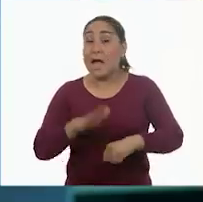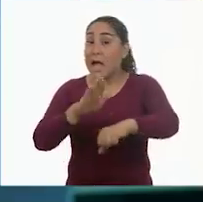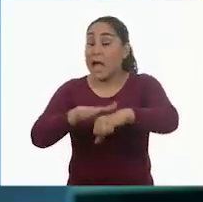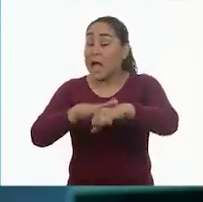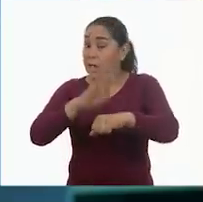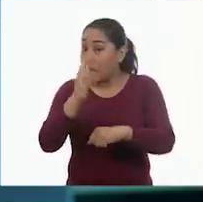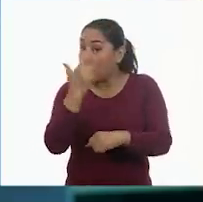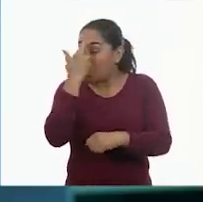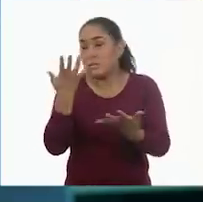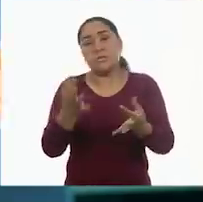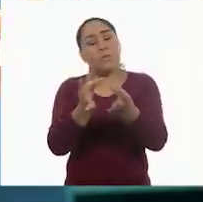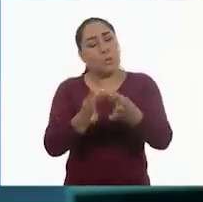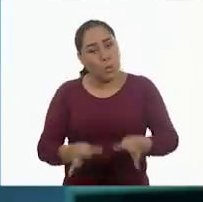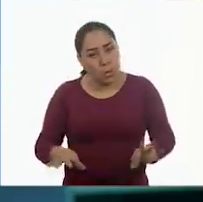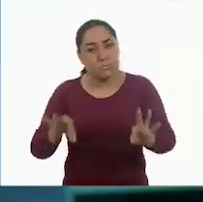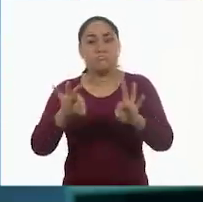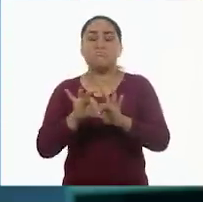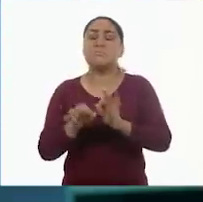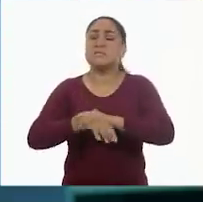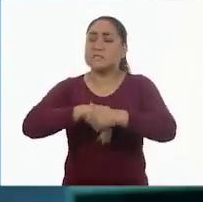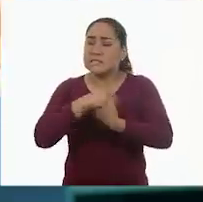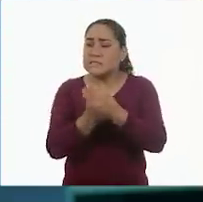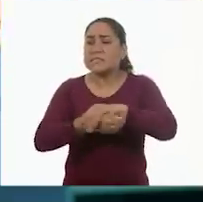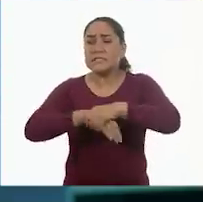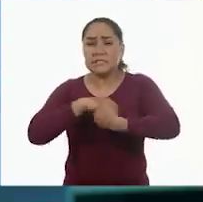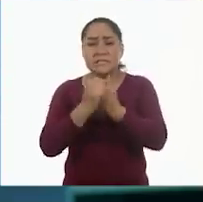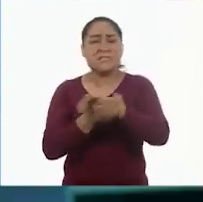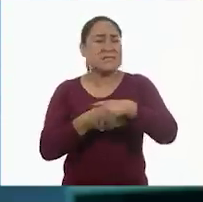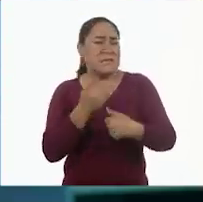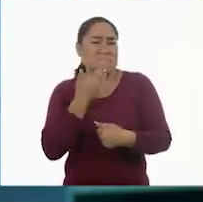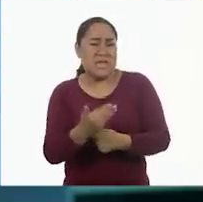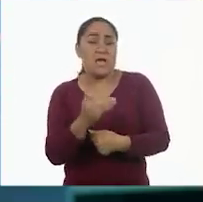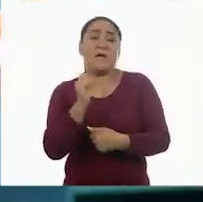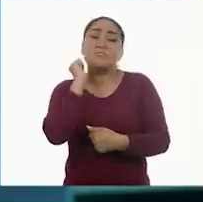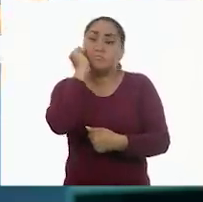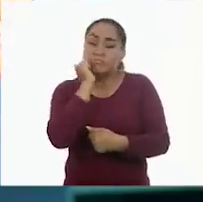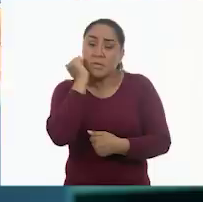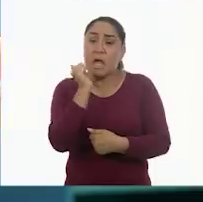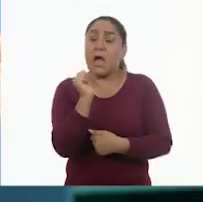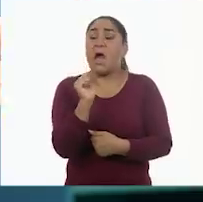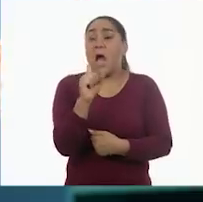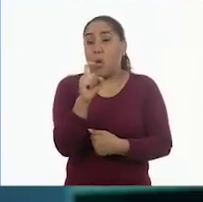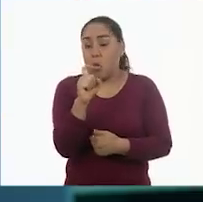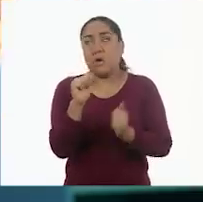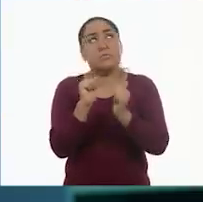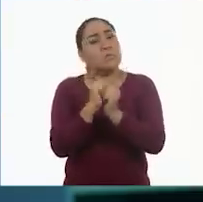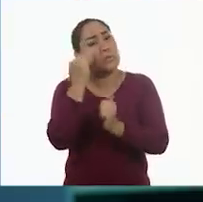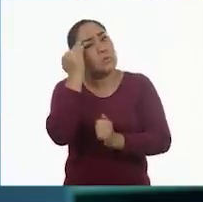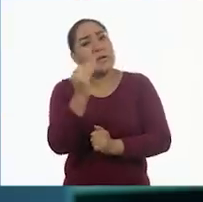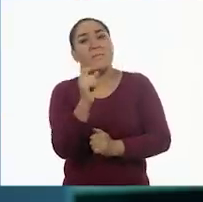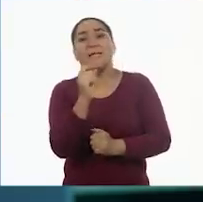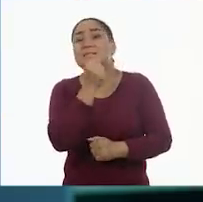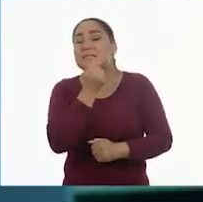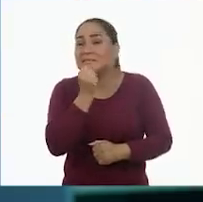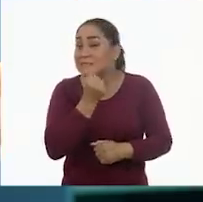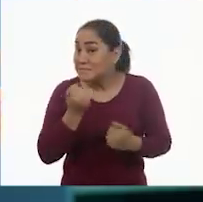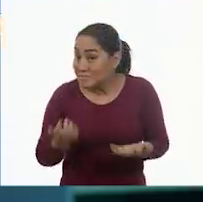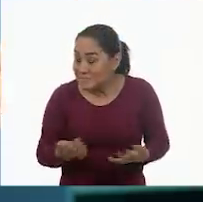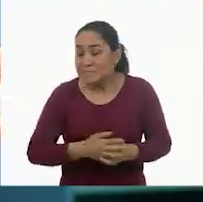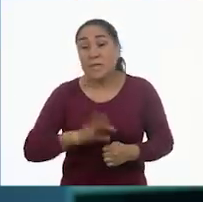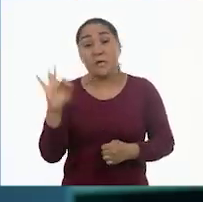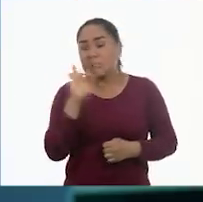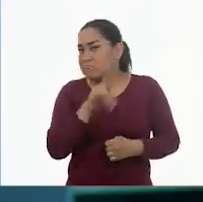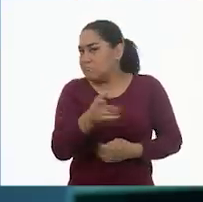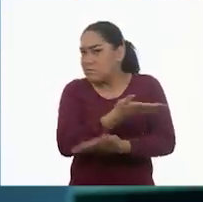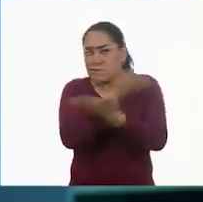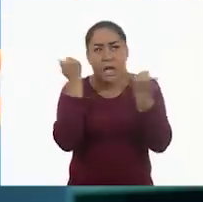Recuerda que es importante lavar muy bien tus manos con agua y con jabón durante 20 segundos. Si no